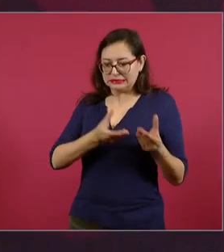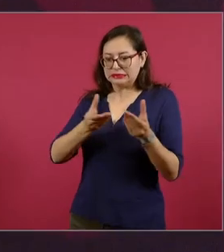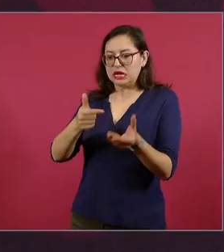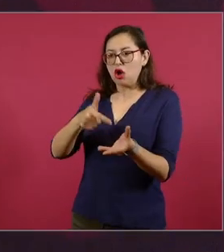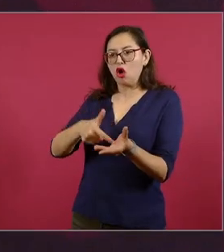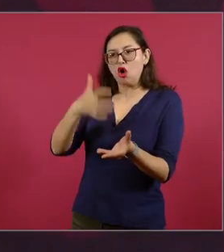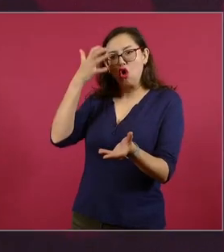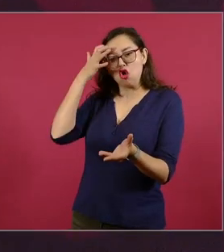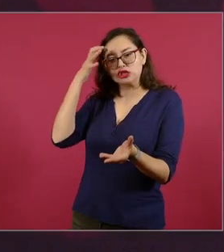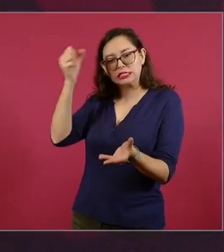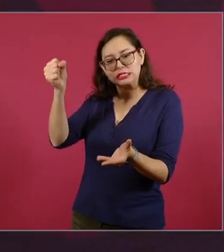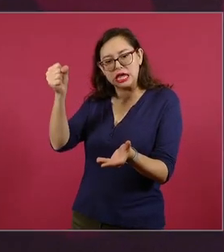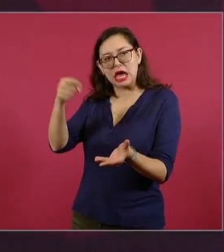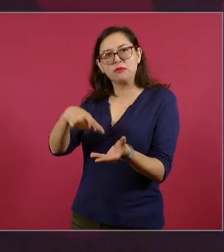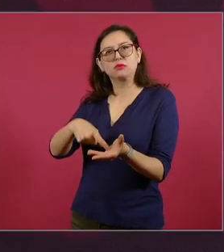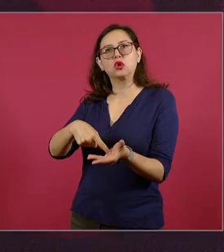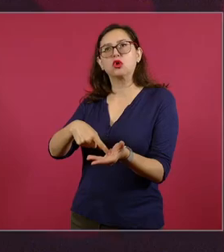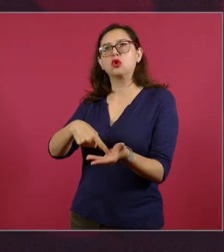conceptualizar,